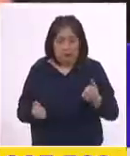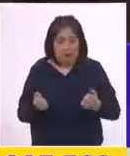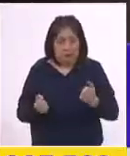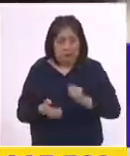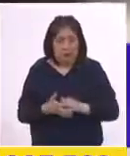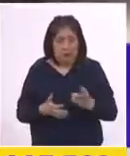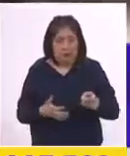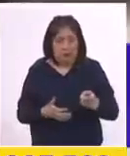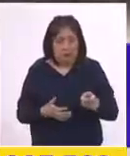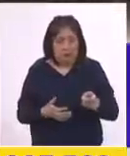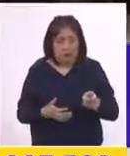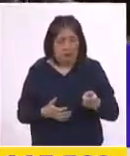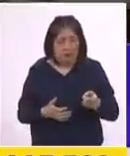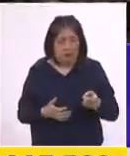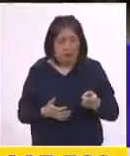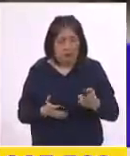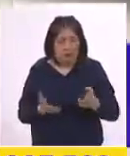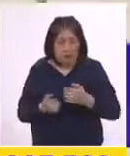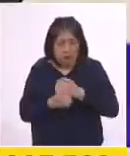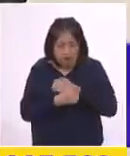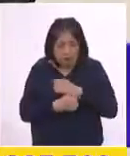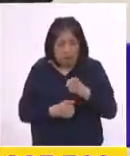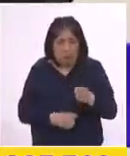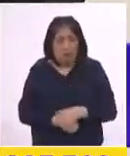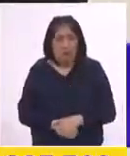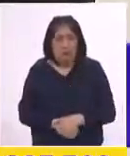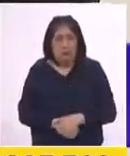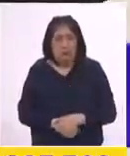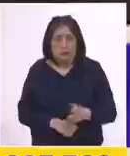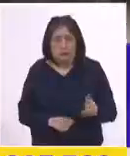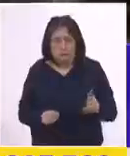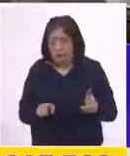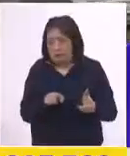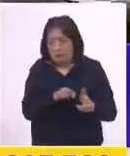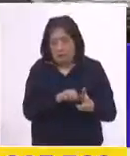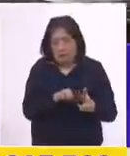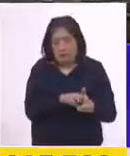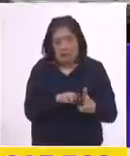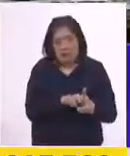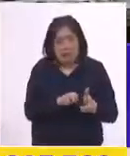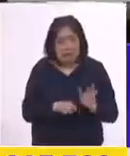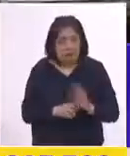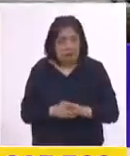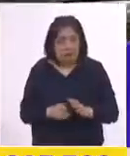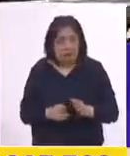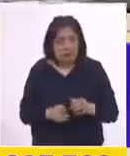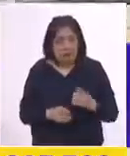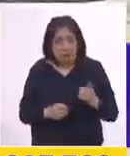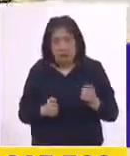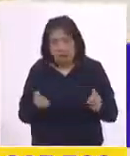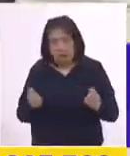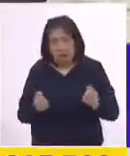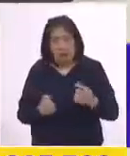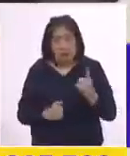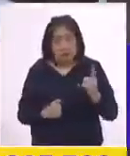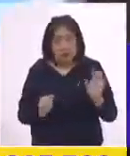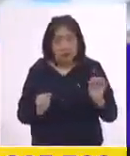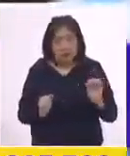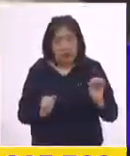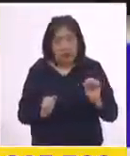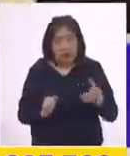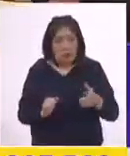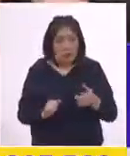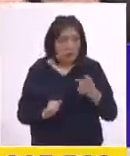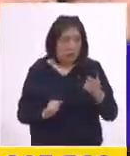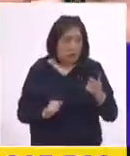y te pones en posición rectal al costado del vehículo. Al costado del vehículo. Al costado del vehículo, ya sea en un solo vehículo o